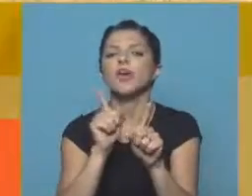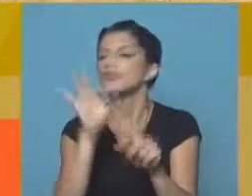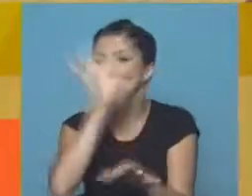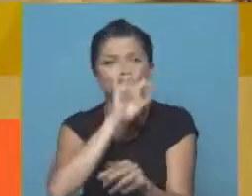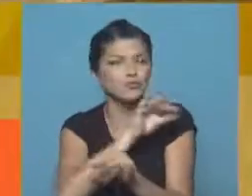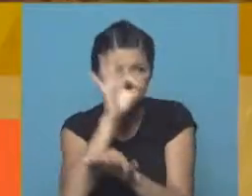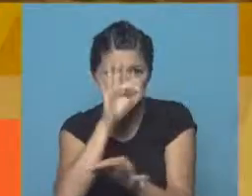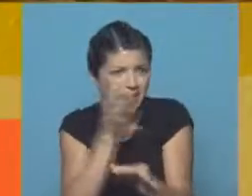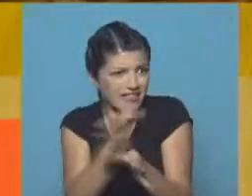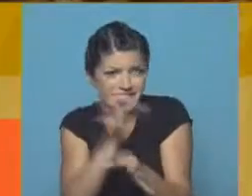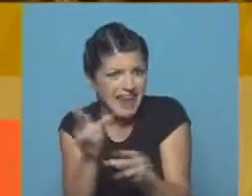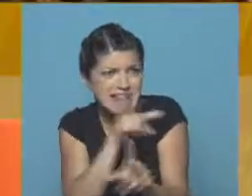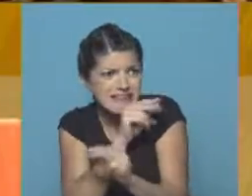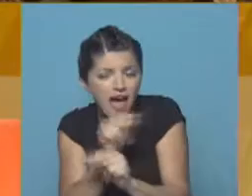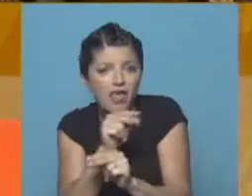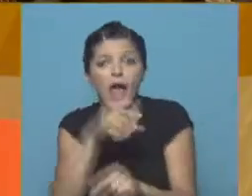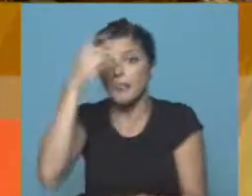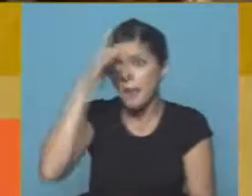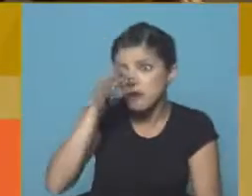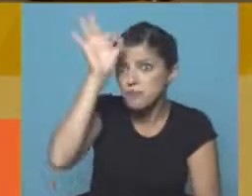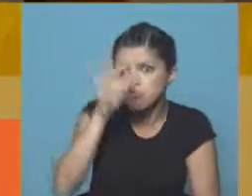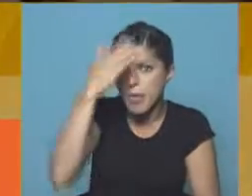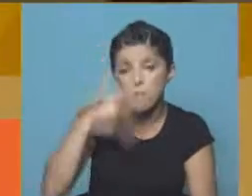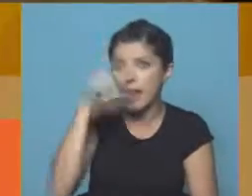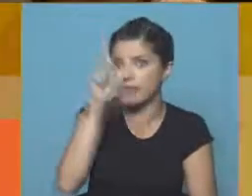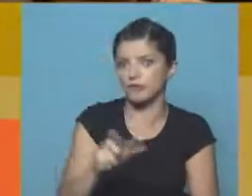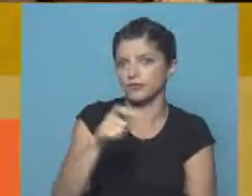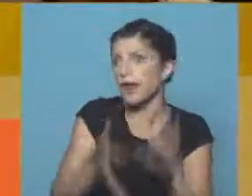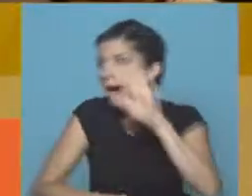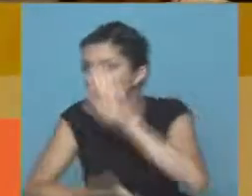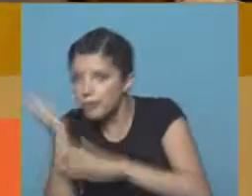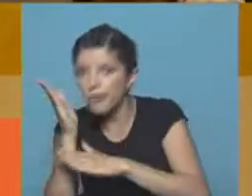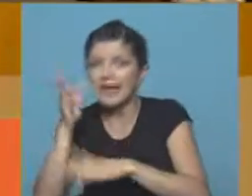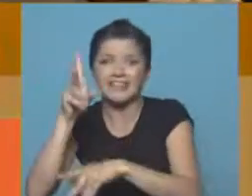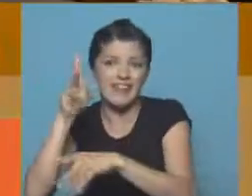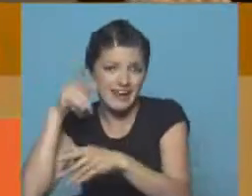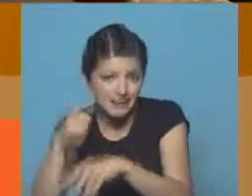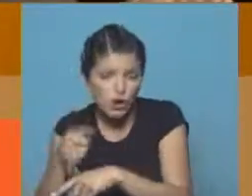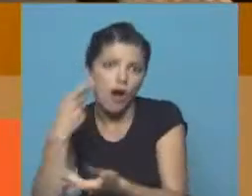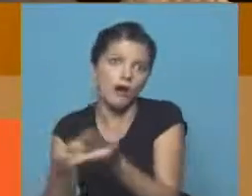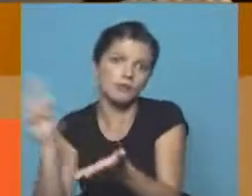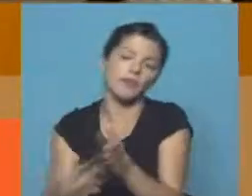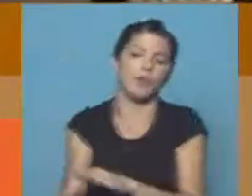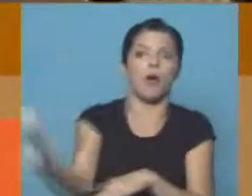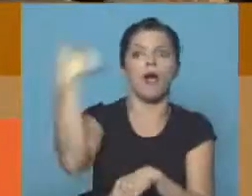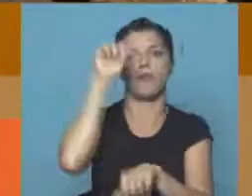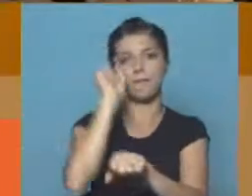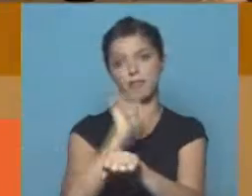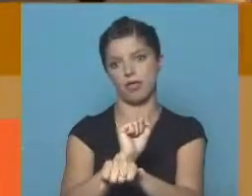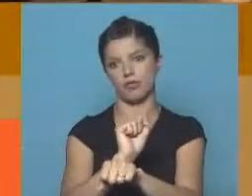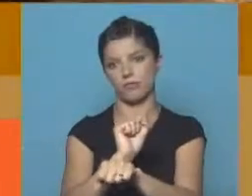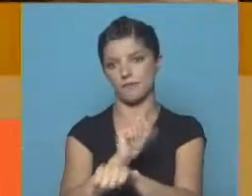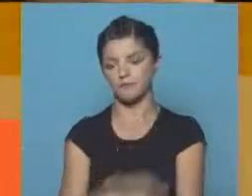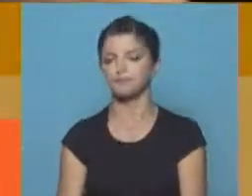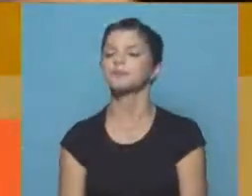el delincuente suele salir a cometer peores delitos que cuando entró. Sin duda, las cárceles es un tema crítico de esto. Nosotros estamos